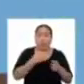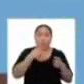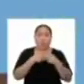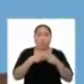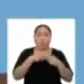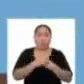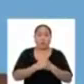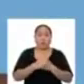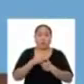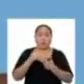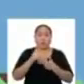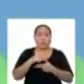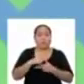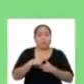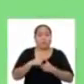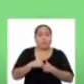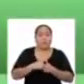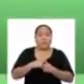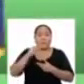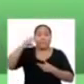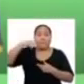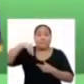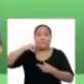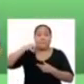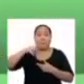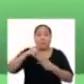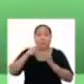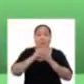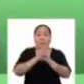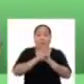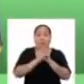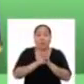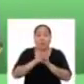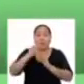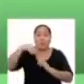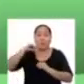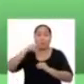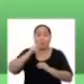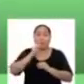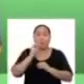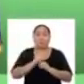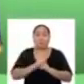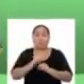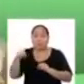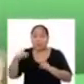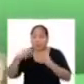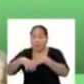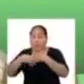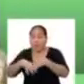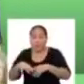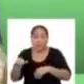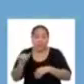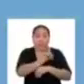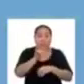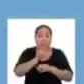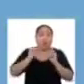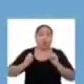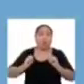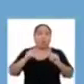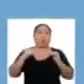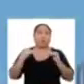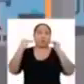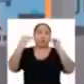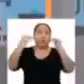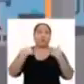Y también está el modelo mixto, donde la empresa privada y la empresa estatal tienen la misma importancia para generar riqueza.